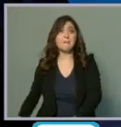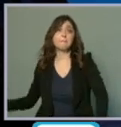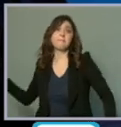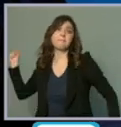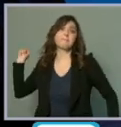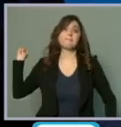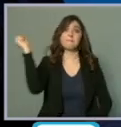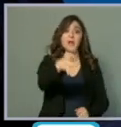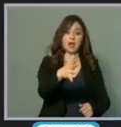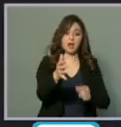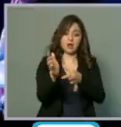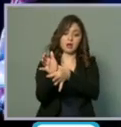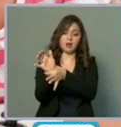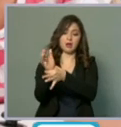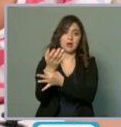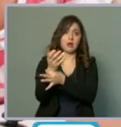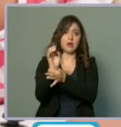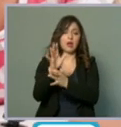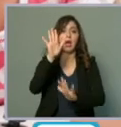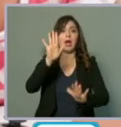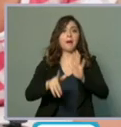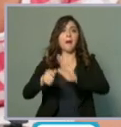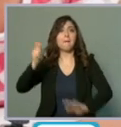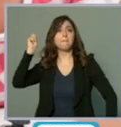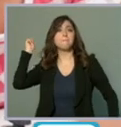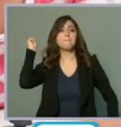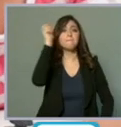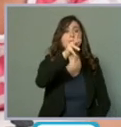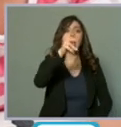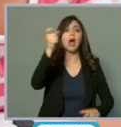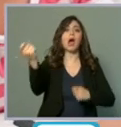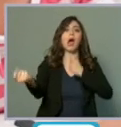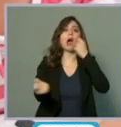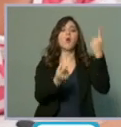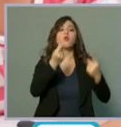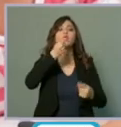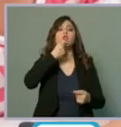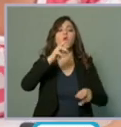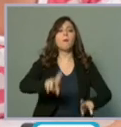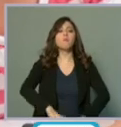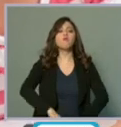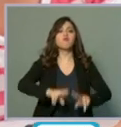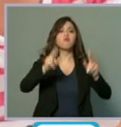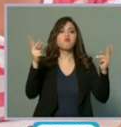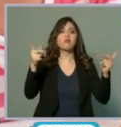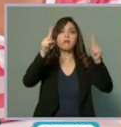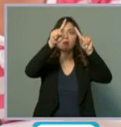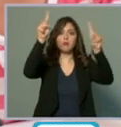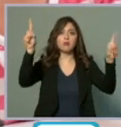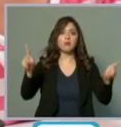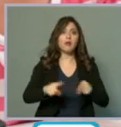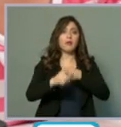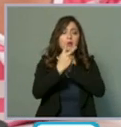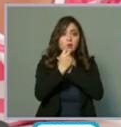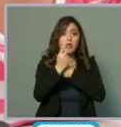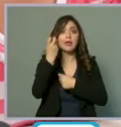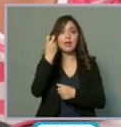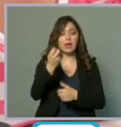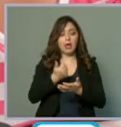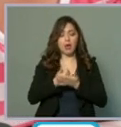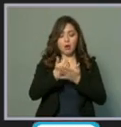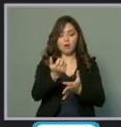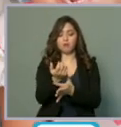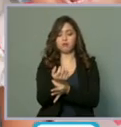avientan el control y bueno, han roto pantallas. Entonces precisamente estas correas son para evitar este problema.